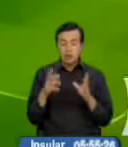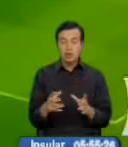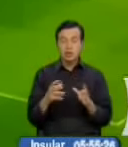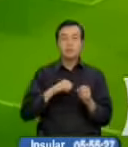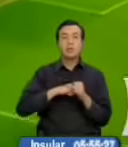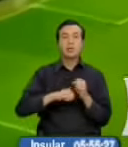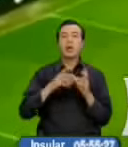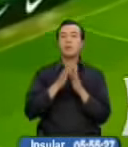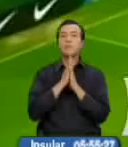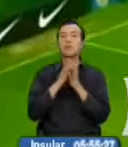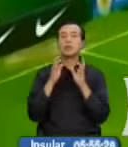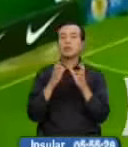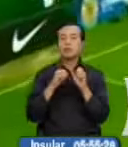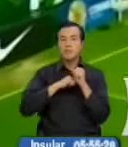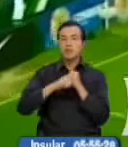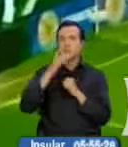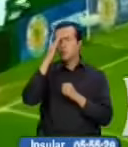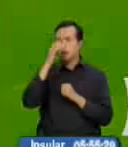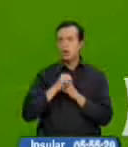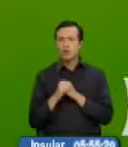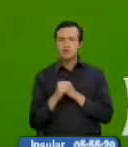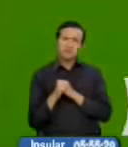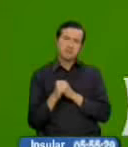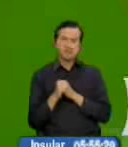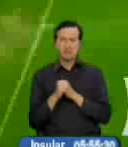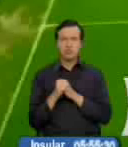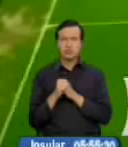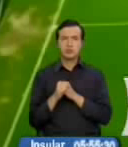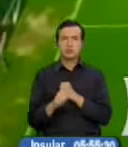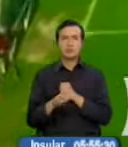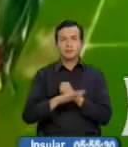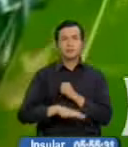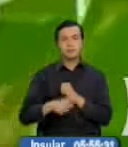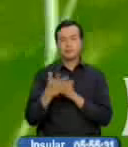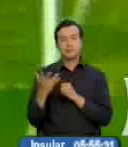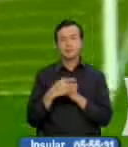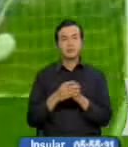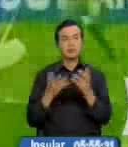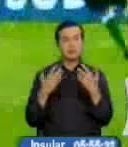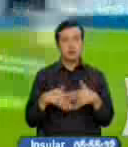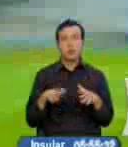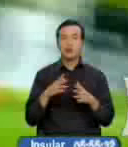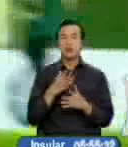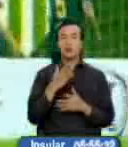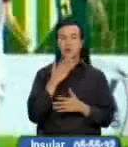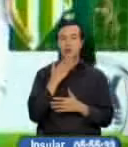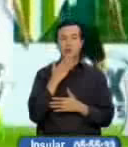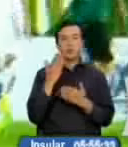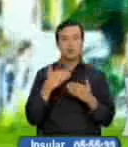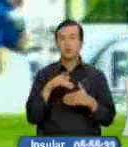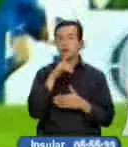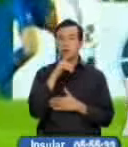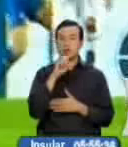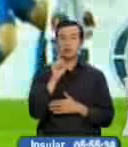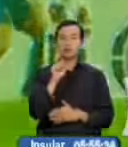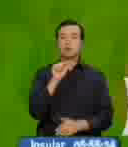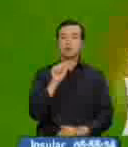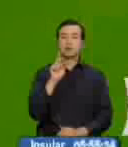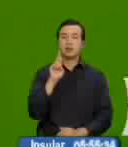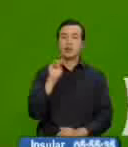un aparente empujón que existía al interior de los 5.50. Y para poder sellar el partido, aparecía Sarmiento al